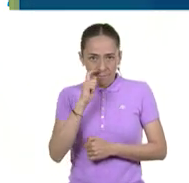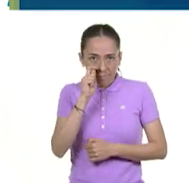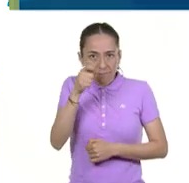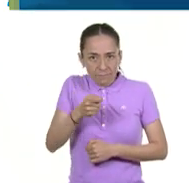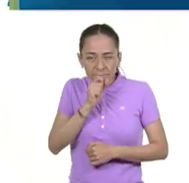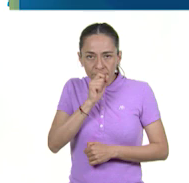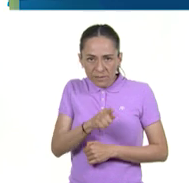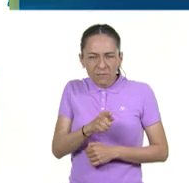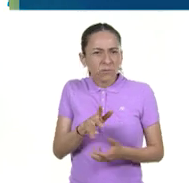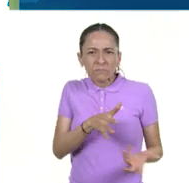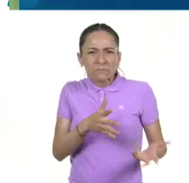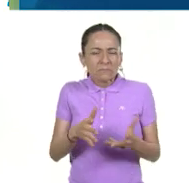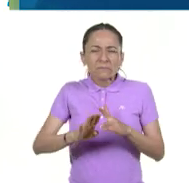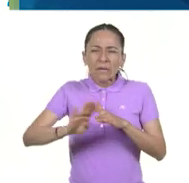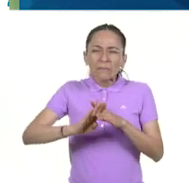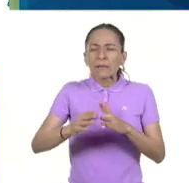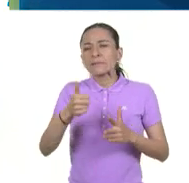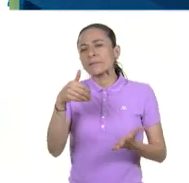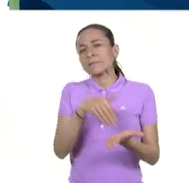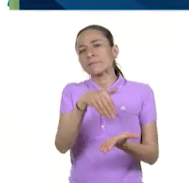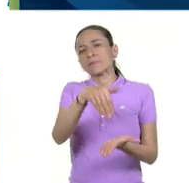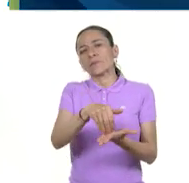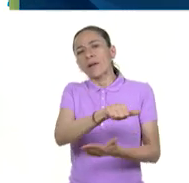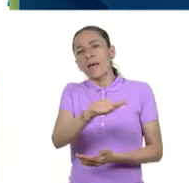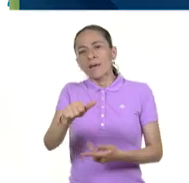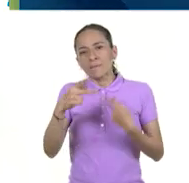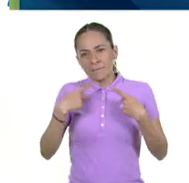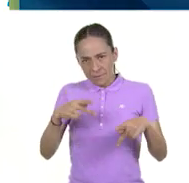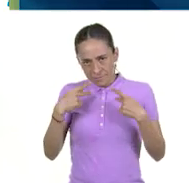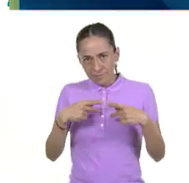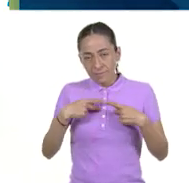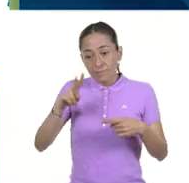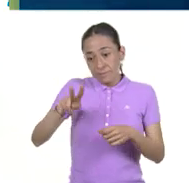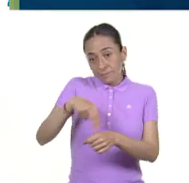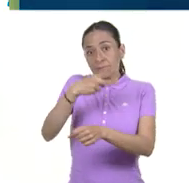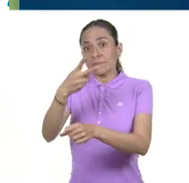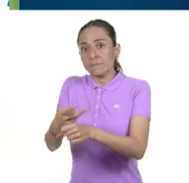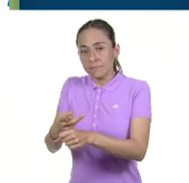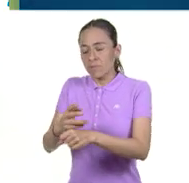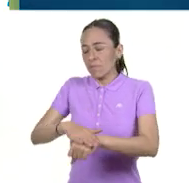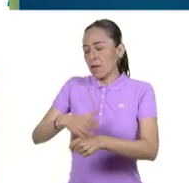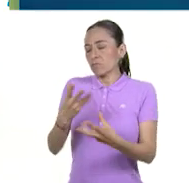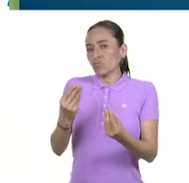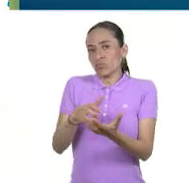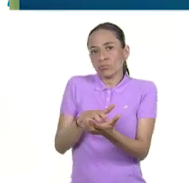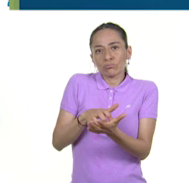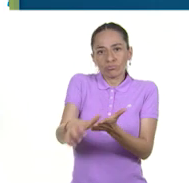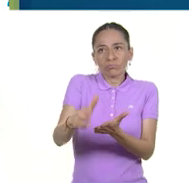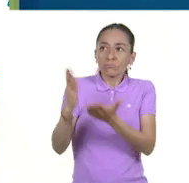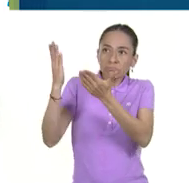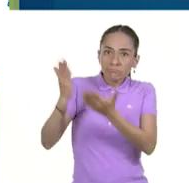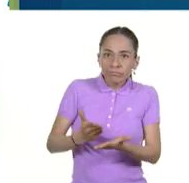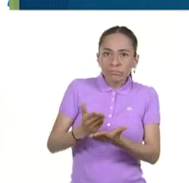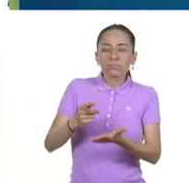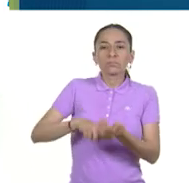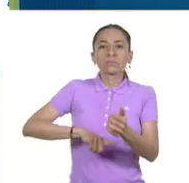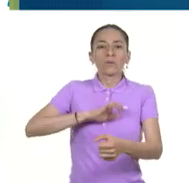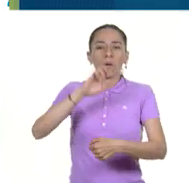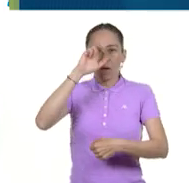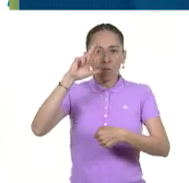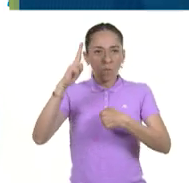aproximadamente 6 millones de personas. El segundo flujo migratorio más numeroso que llega a Europa procede